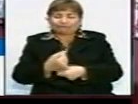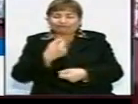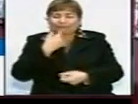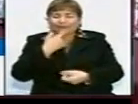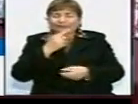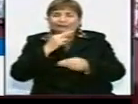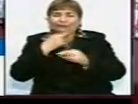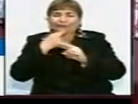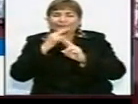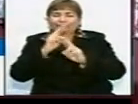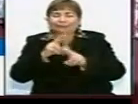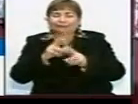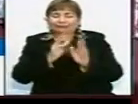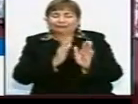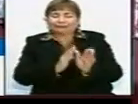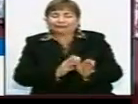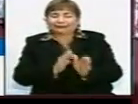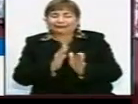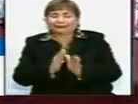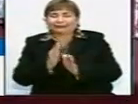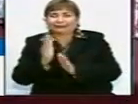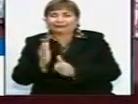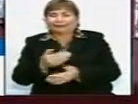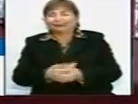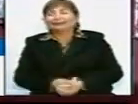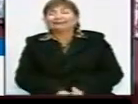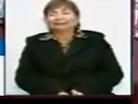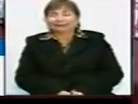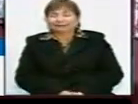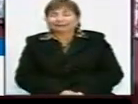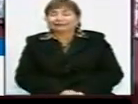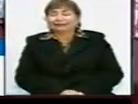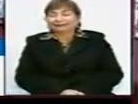respondemos y nos preparamos para esas condiciones